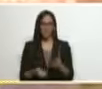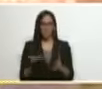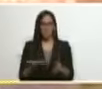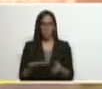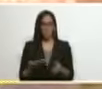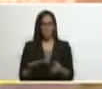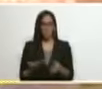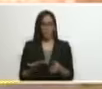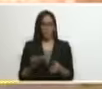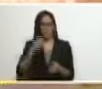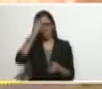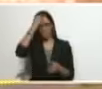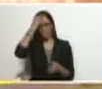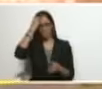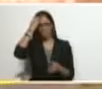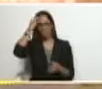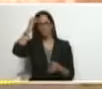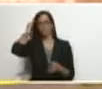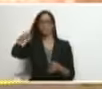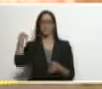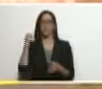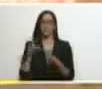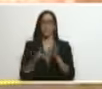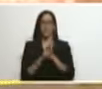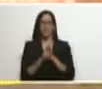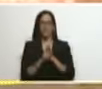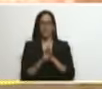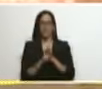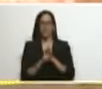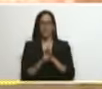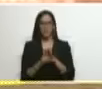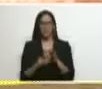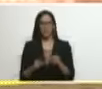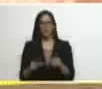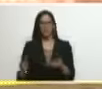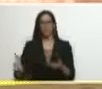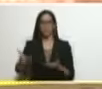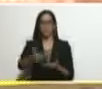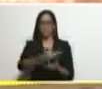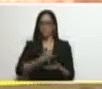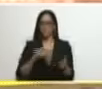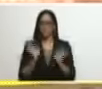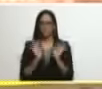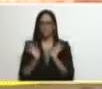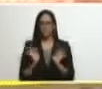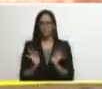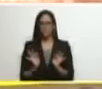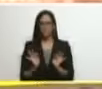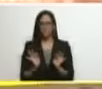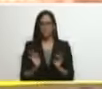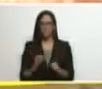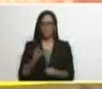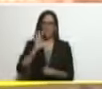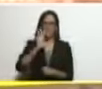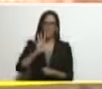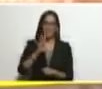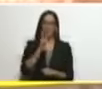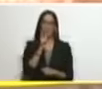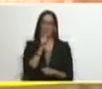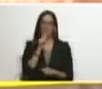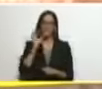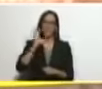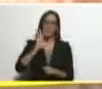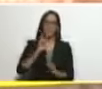fundamental. Esta ley orgánica recoge de manera magistral las cinco preguntas y las